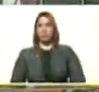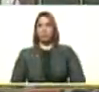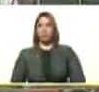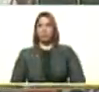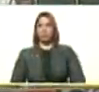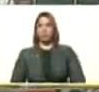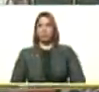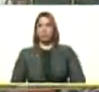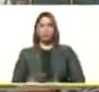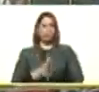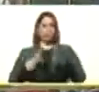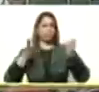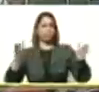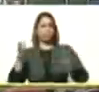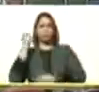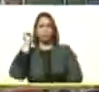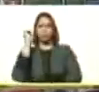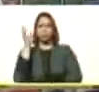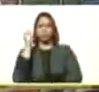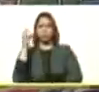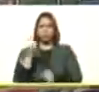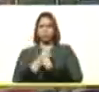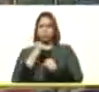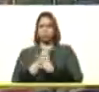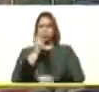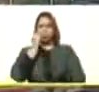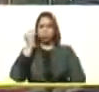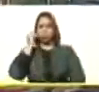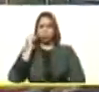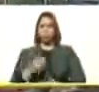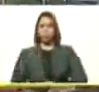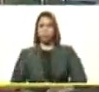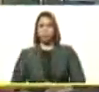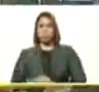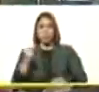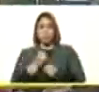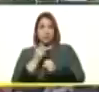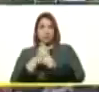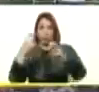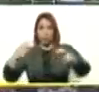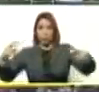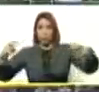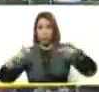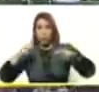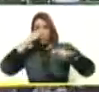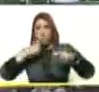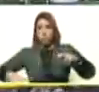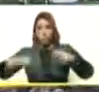Que sea un gran Congreso Obrero de Trabajadores y del Pueblo.